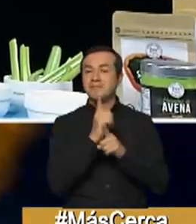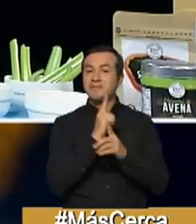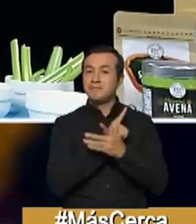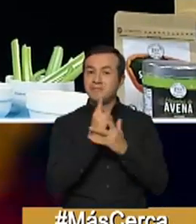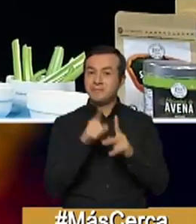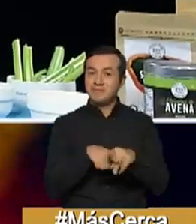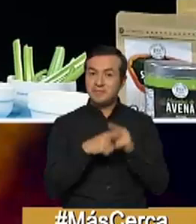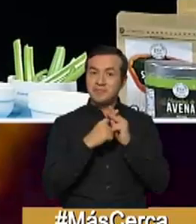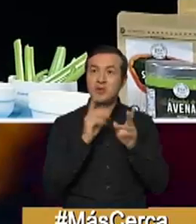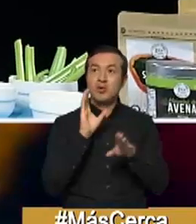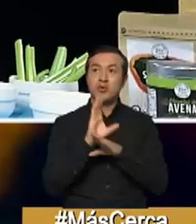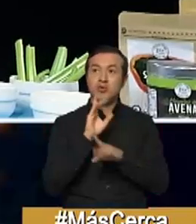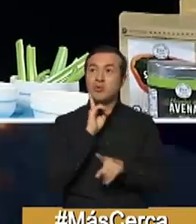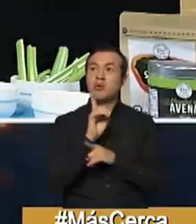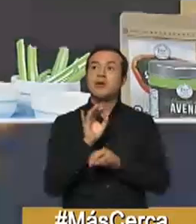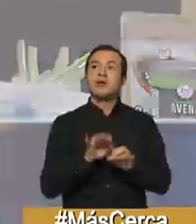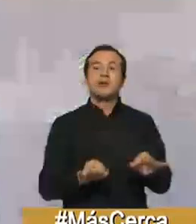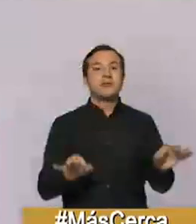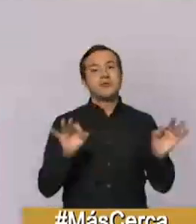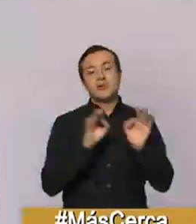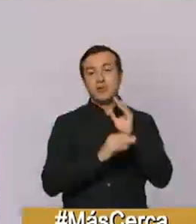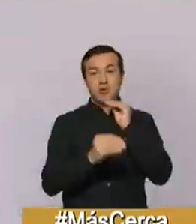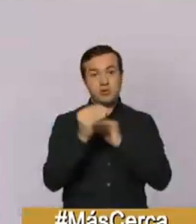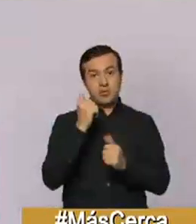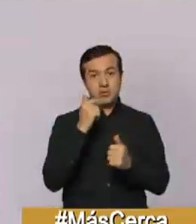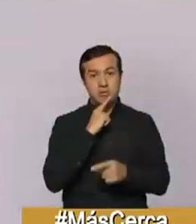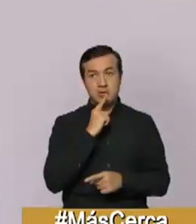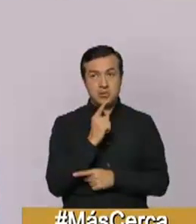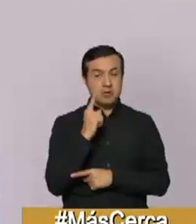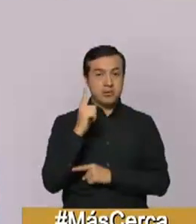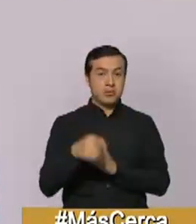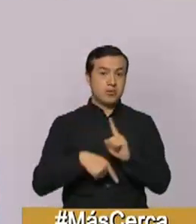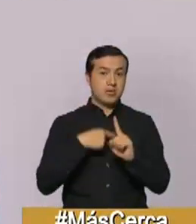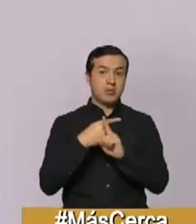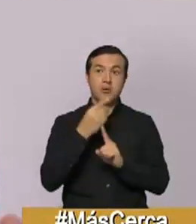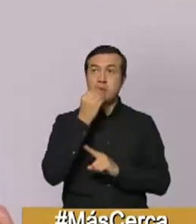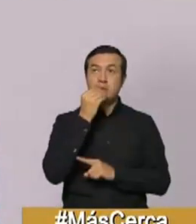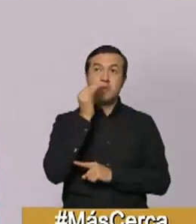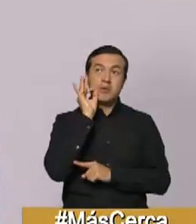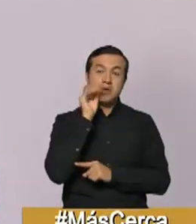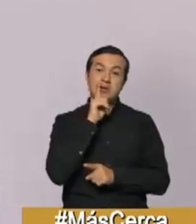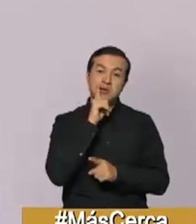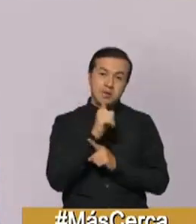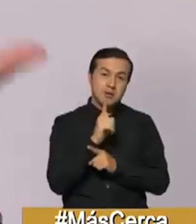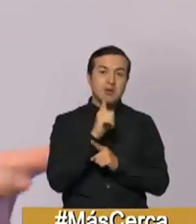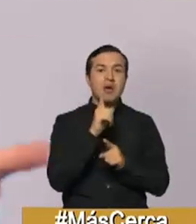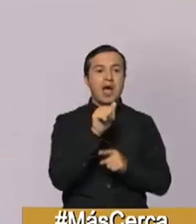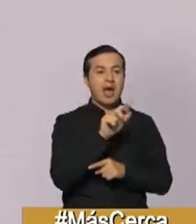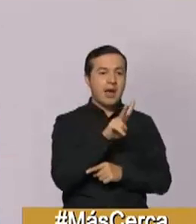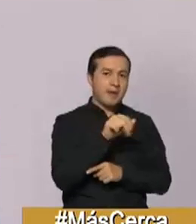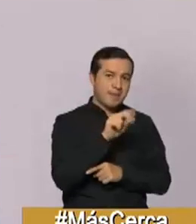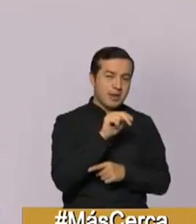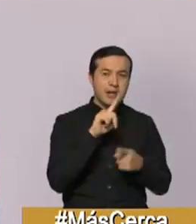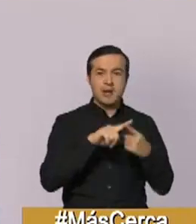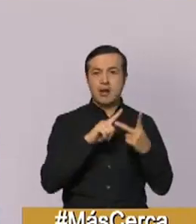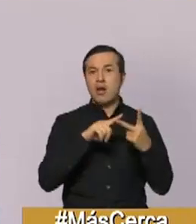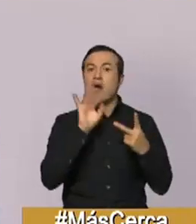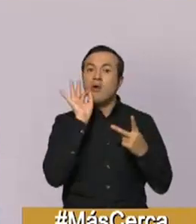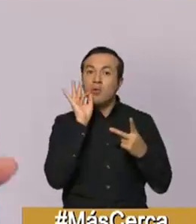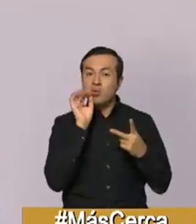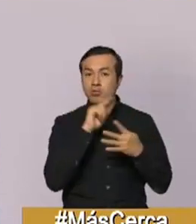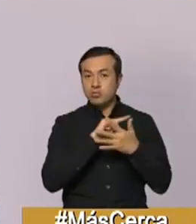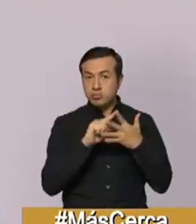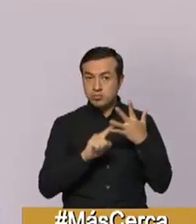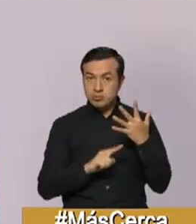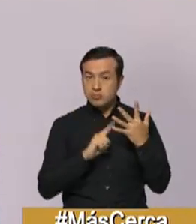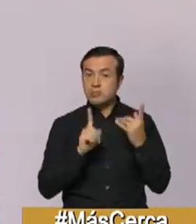ese tipo de consejos porque es muy importante la nutrición y qué bueno que vaya de la mano de cosas deliciosas como la avena, las frutas y saberlos combinar es algo bueno igual